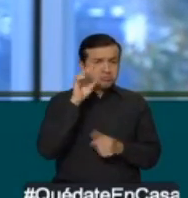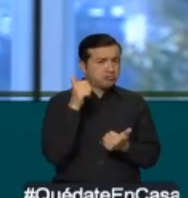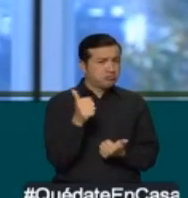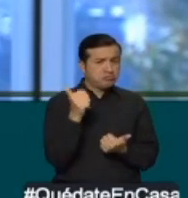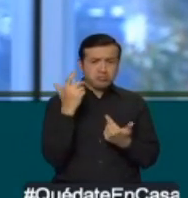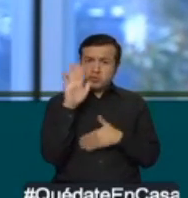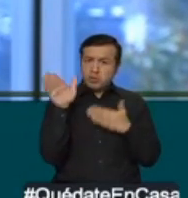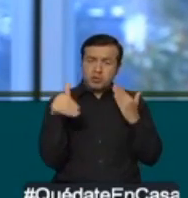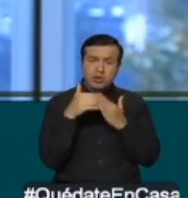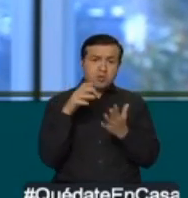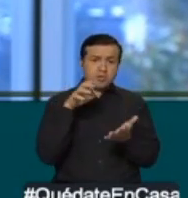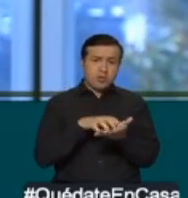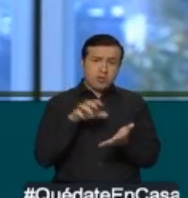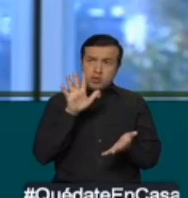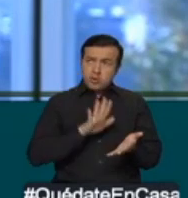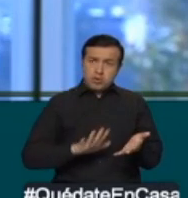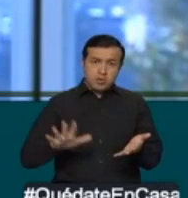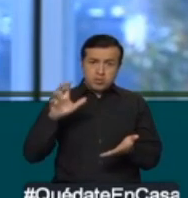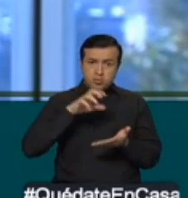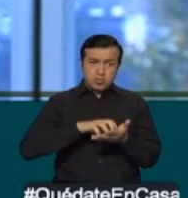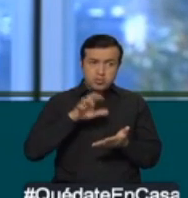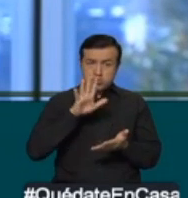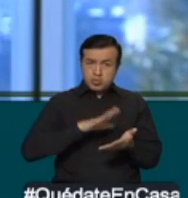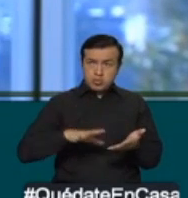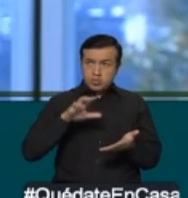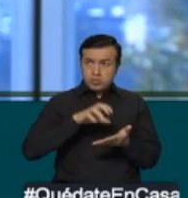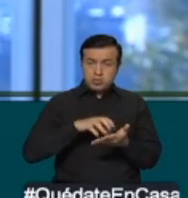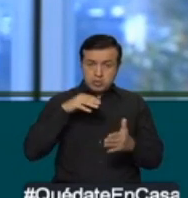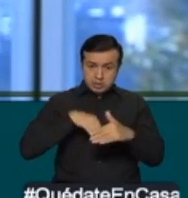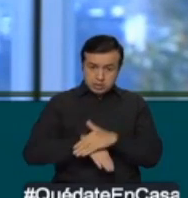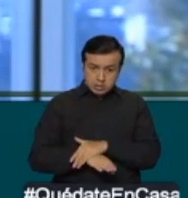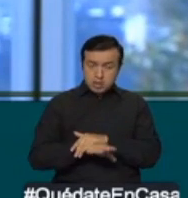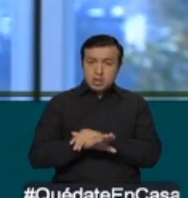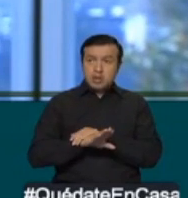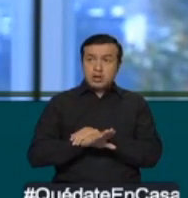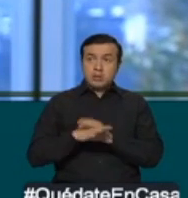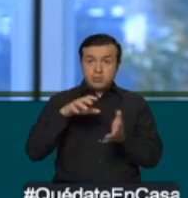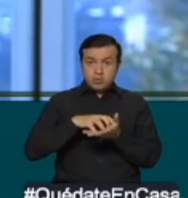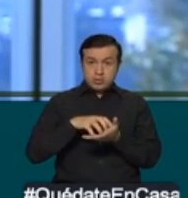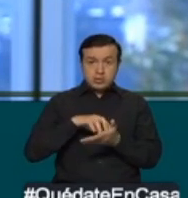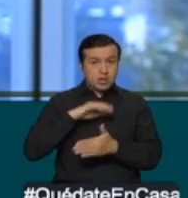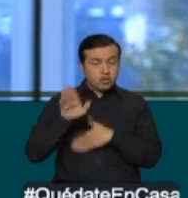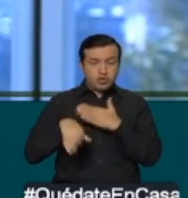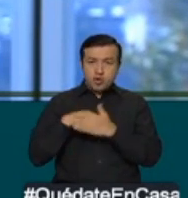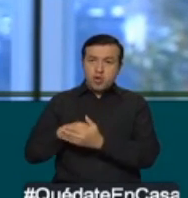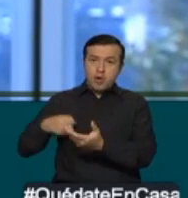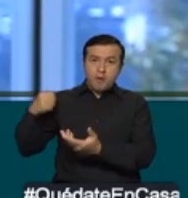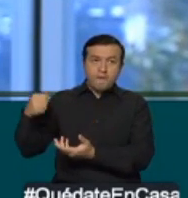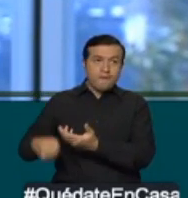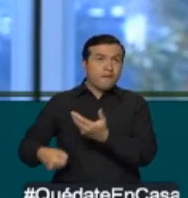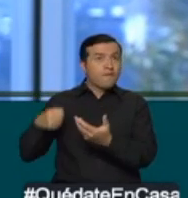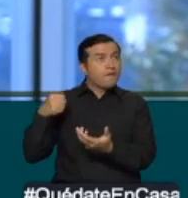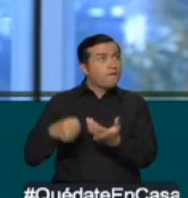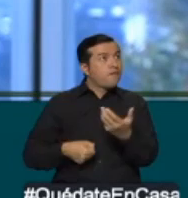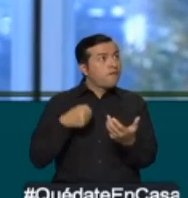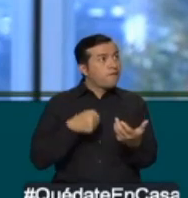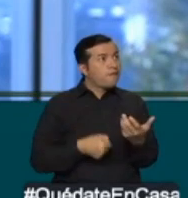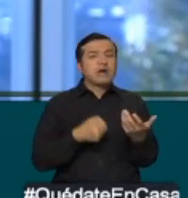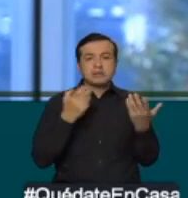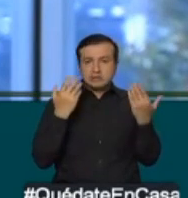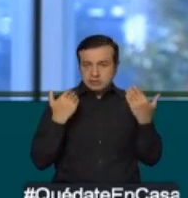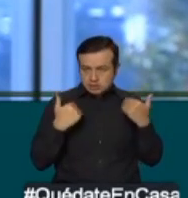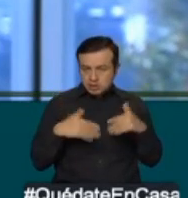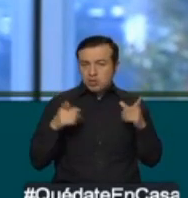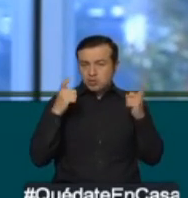casi todas las provincias en las en los lugares de ingreso y de salida de las mismas están generando este tipo